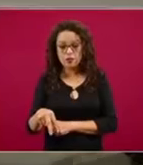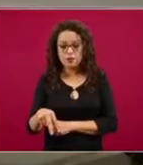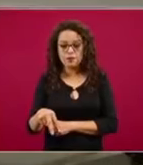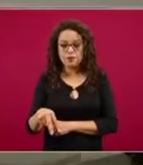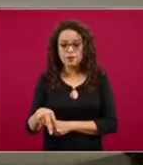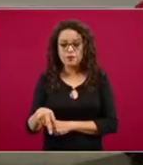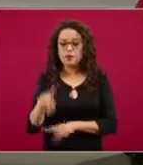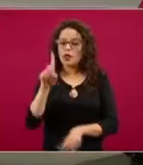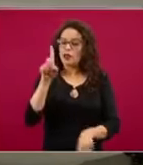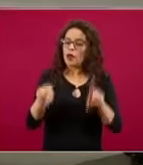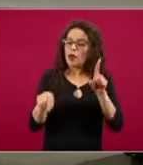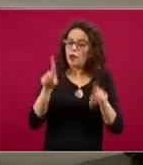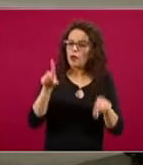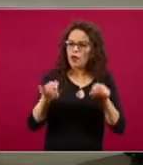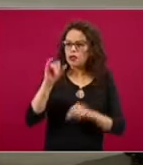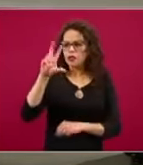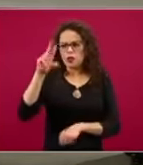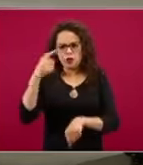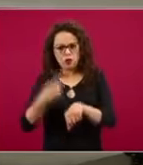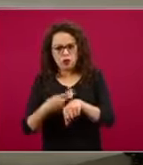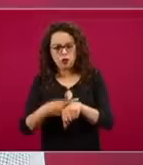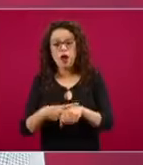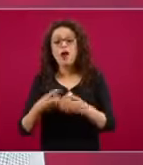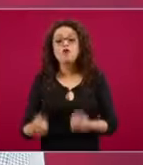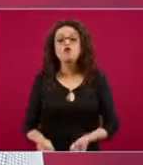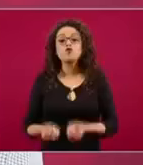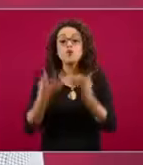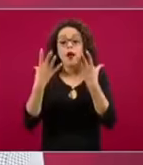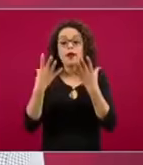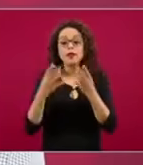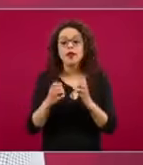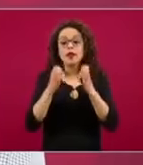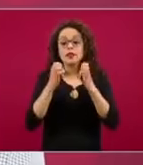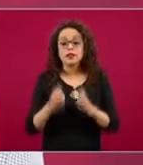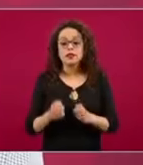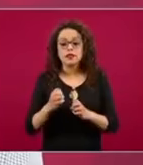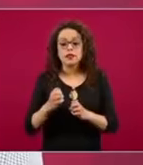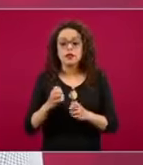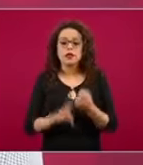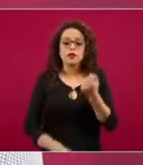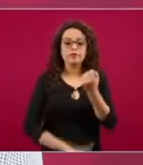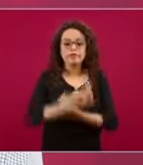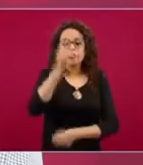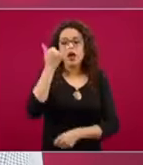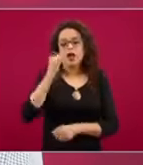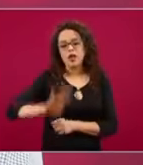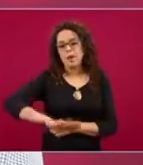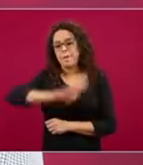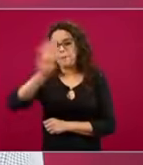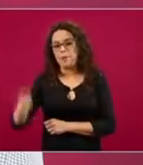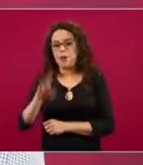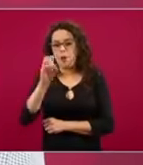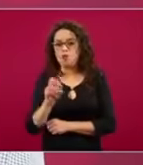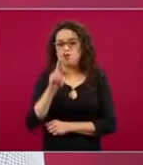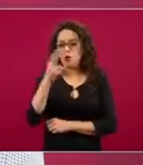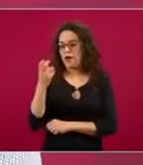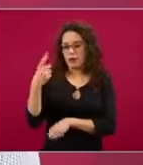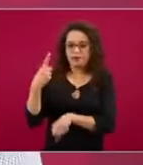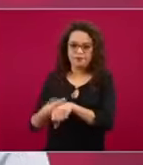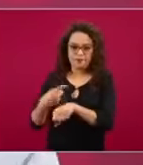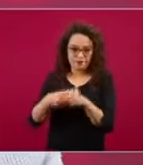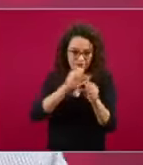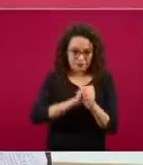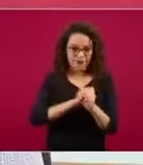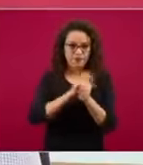independientemente que hayan o no enfermado, cuántas están siendo pues afectadas y en este caso falleciendo por COVID-19. Pero ambos indicadores